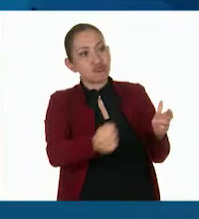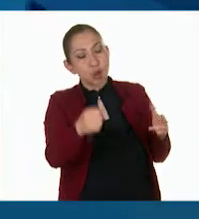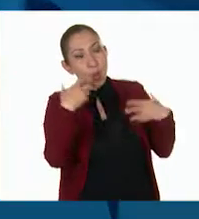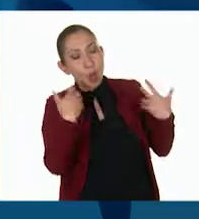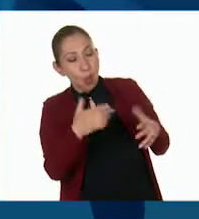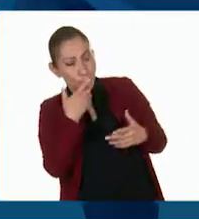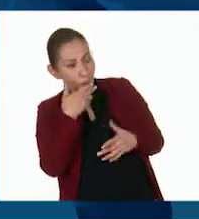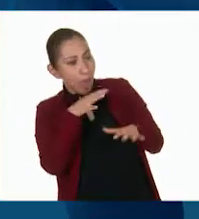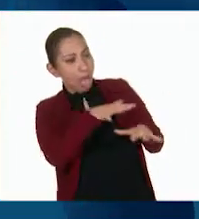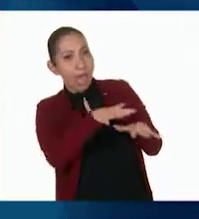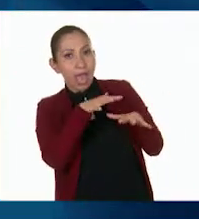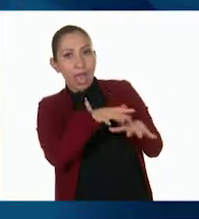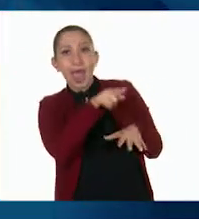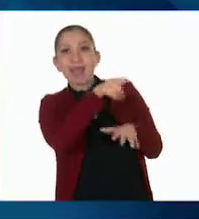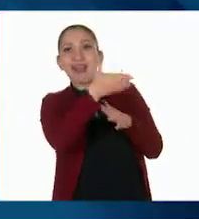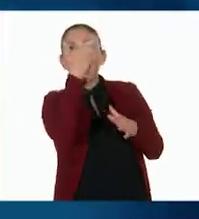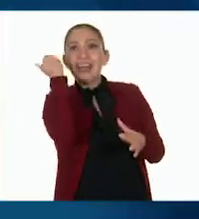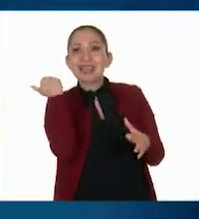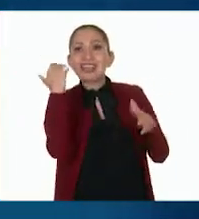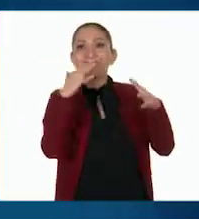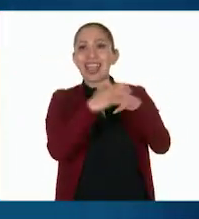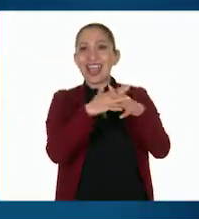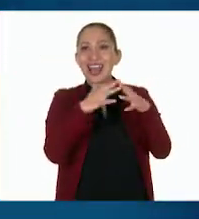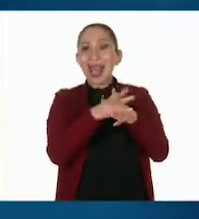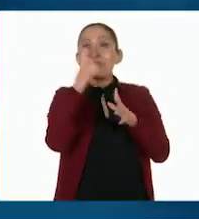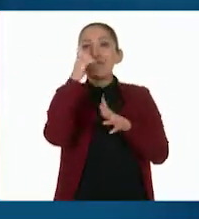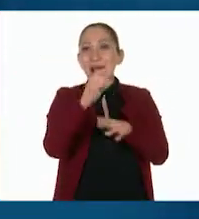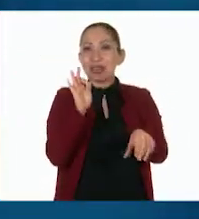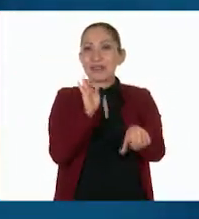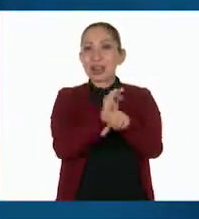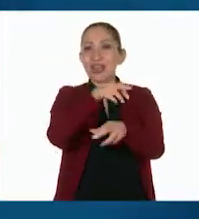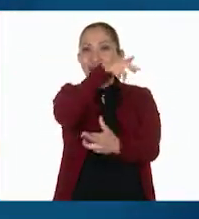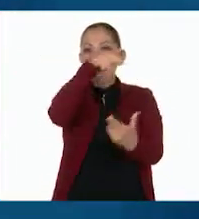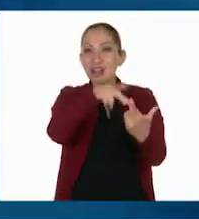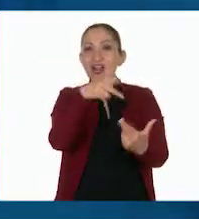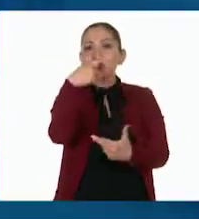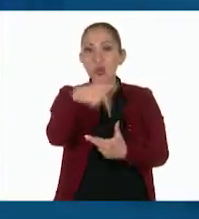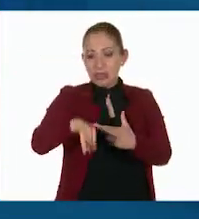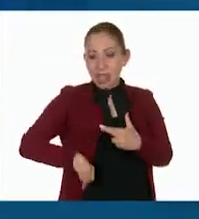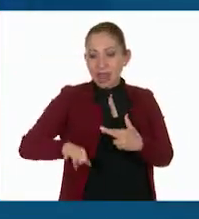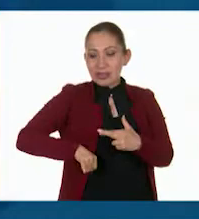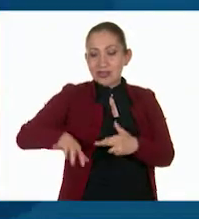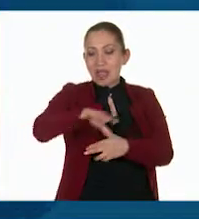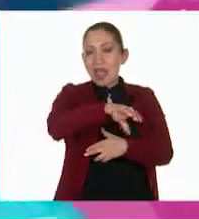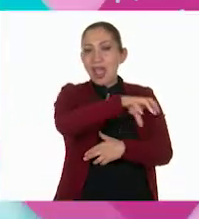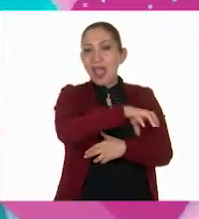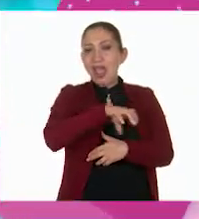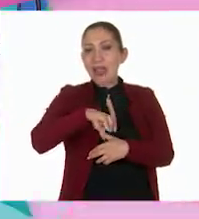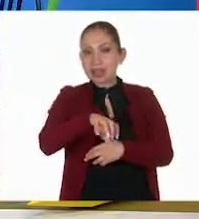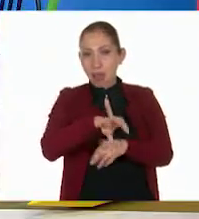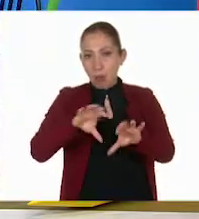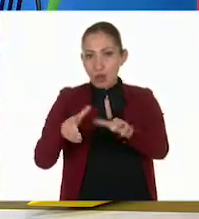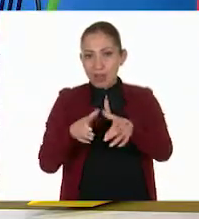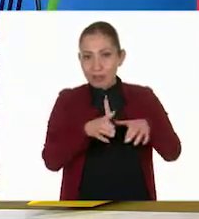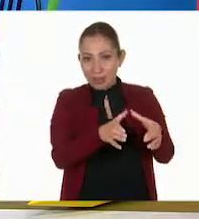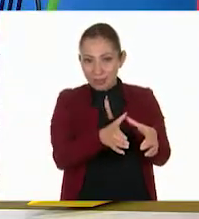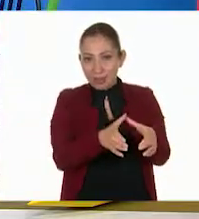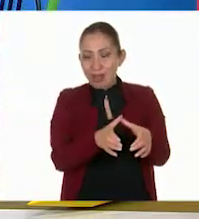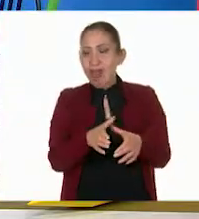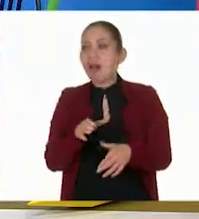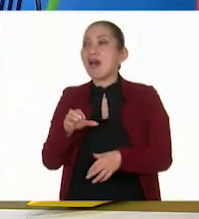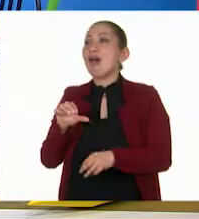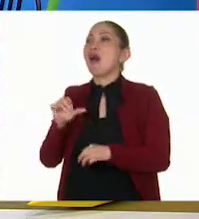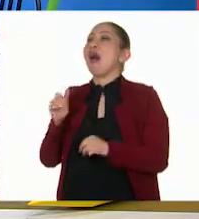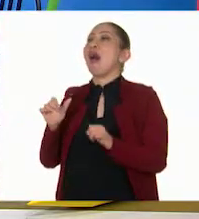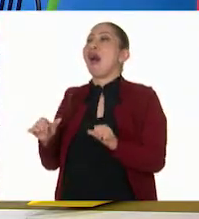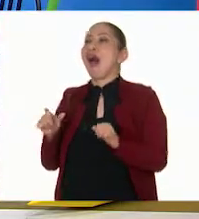y carisma que había estado al frente de batallas para defender a su región y los intereses de esas localidades específicas. Oh,